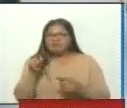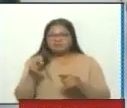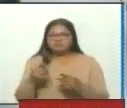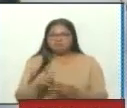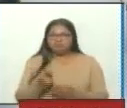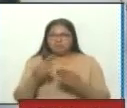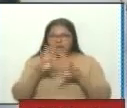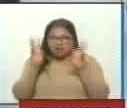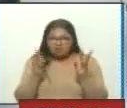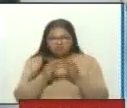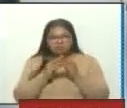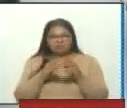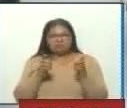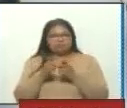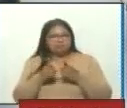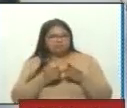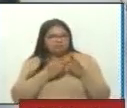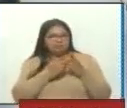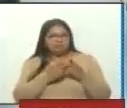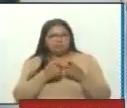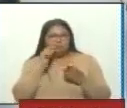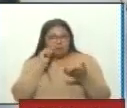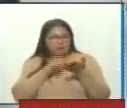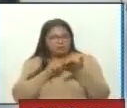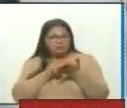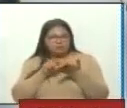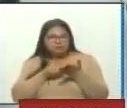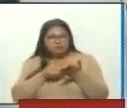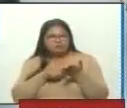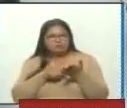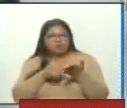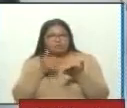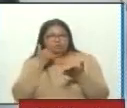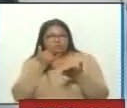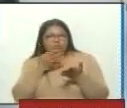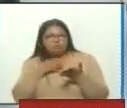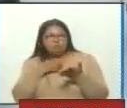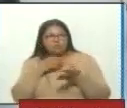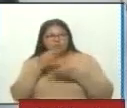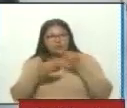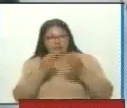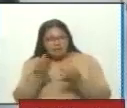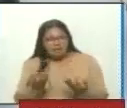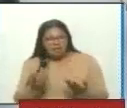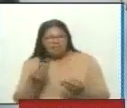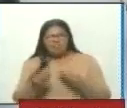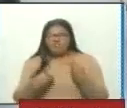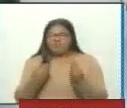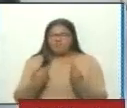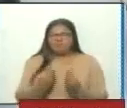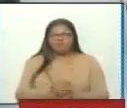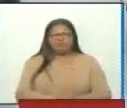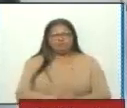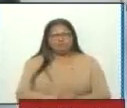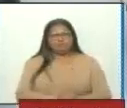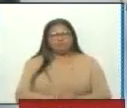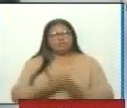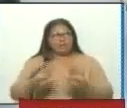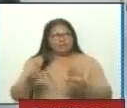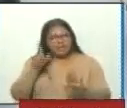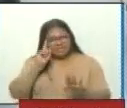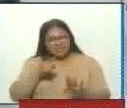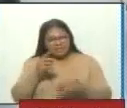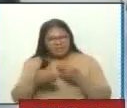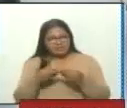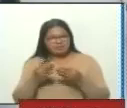resumido en breve. Y quien no tenga saldo para los datos. Está realmente ya. Un teléfono inteligente. Exactamente. Entonces, tienes